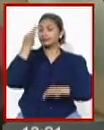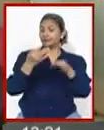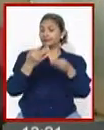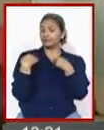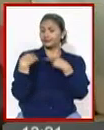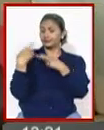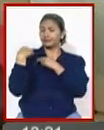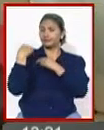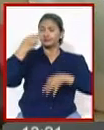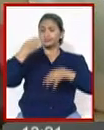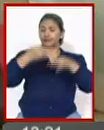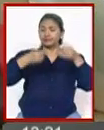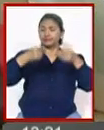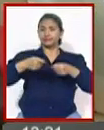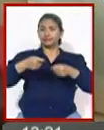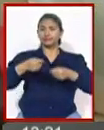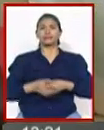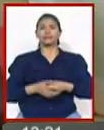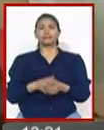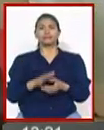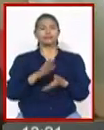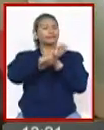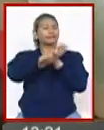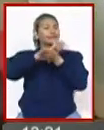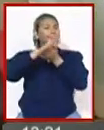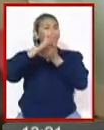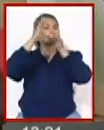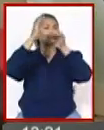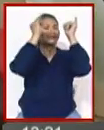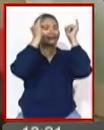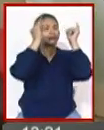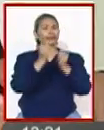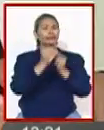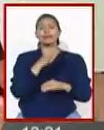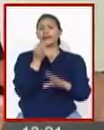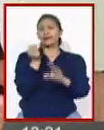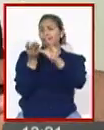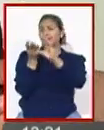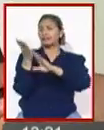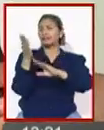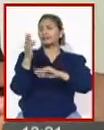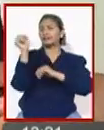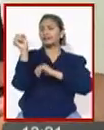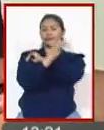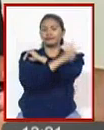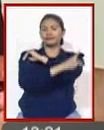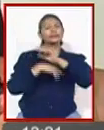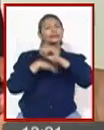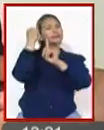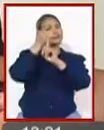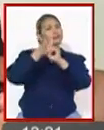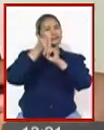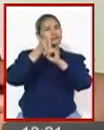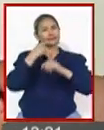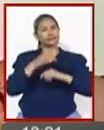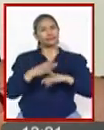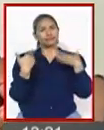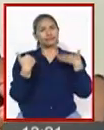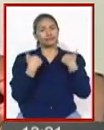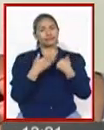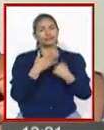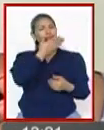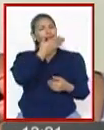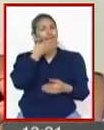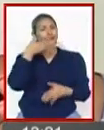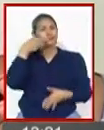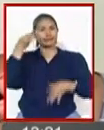cargo en el Tribunal Supremo de Justicia, limpiará la imagen de la corrupción en el país. Evidentemente, la lucha permanente que se tiene por mejorar